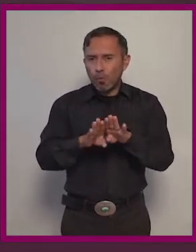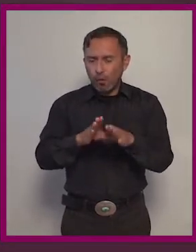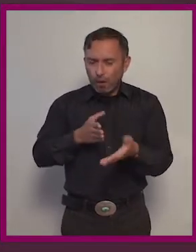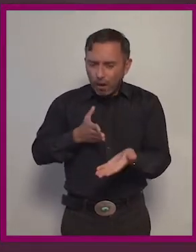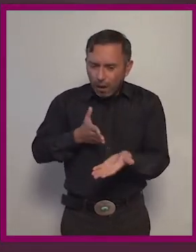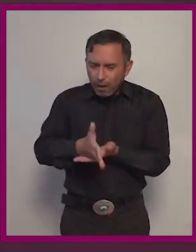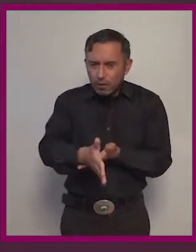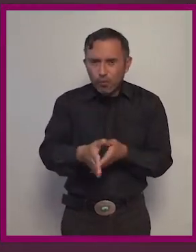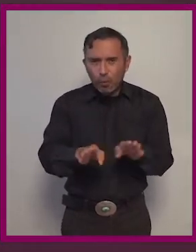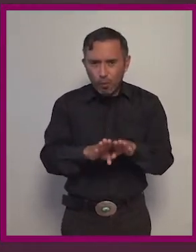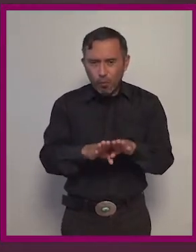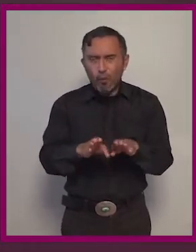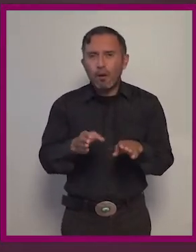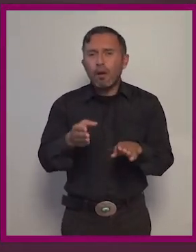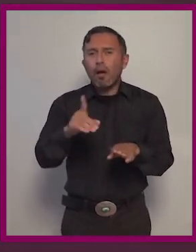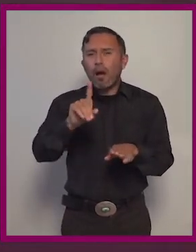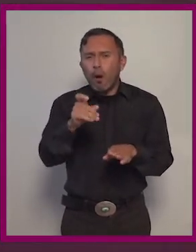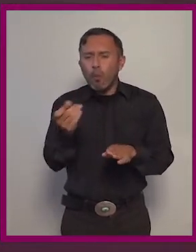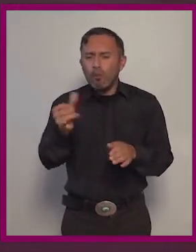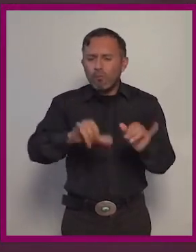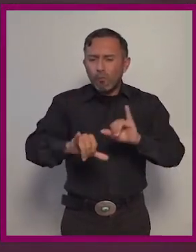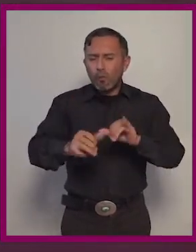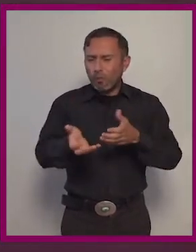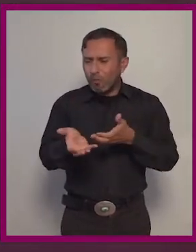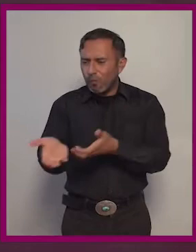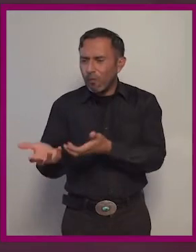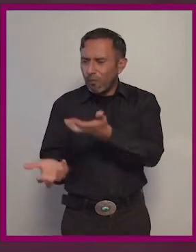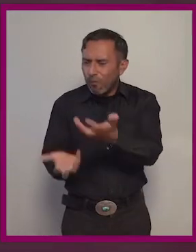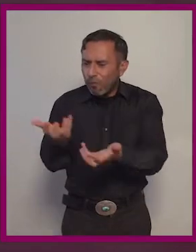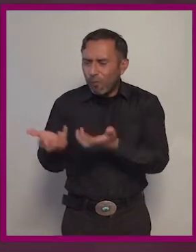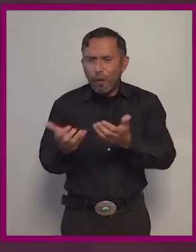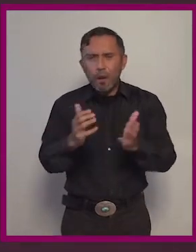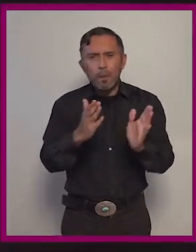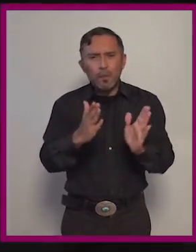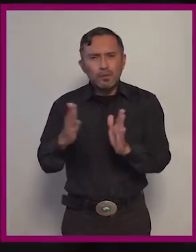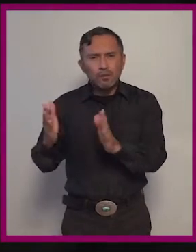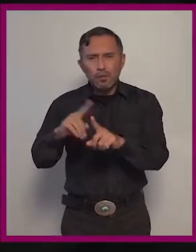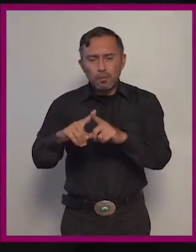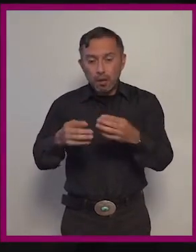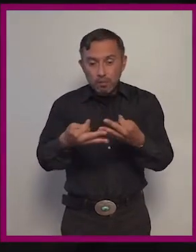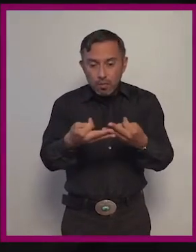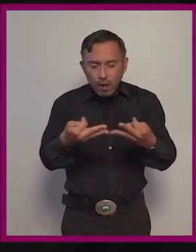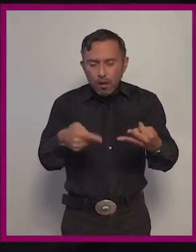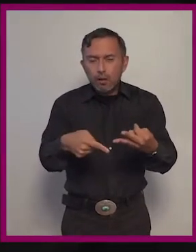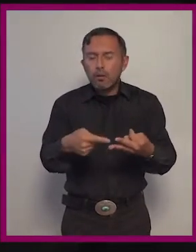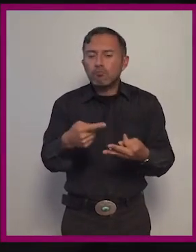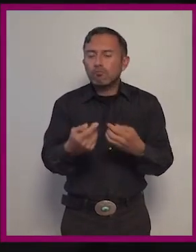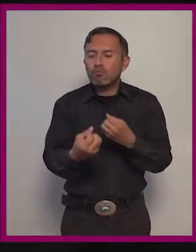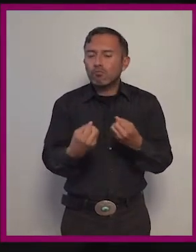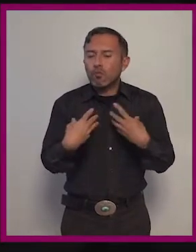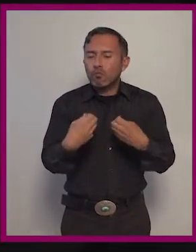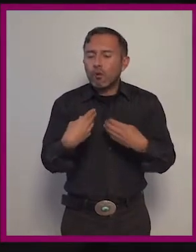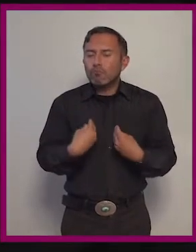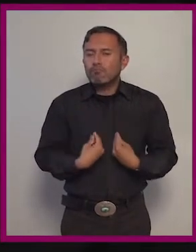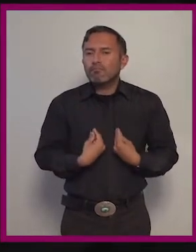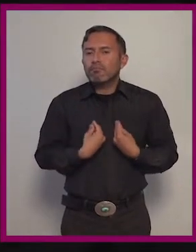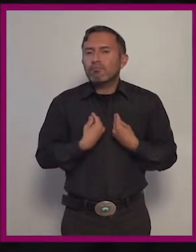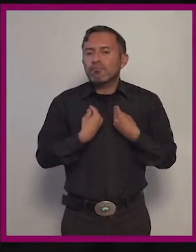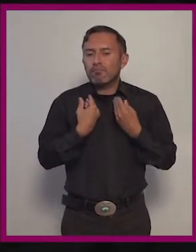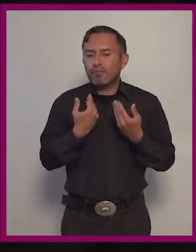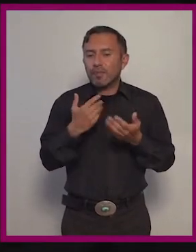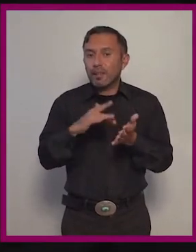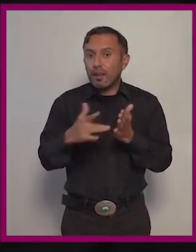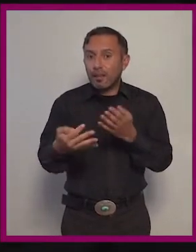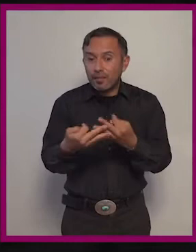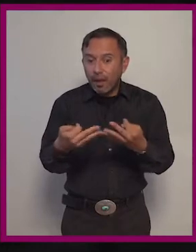manera de pasarla por diferentes procesos, aún nos sigue alimentando, ¿no? Por medio de ella adquirimos el